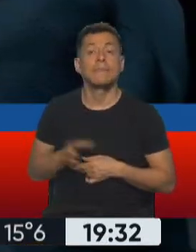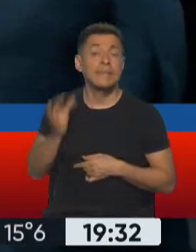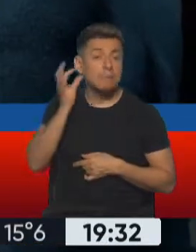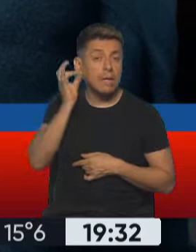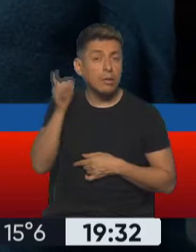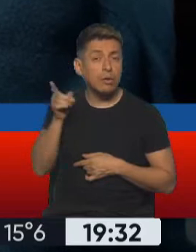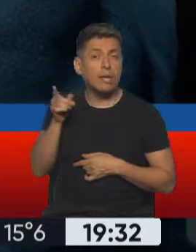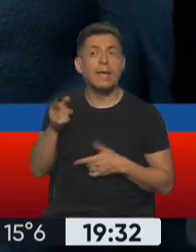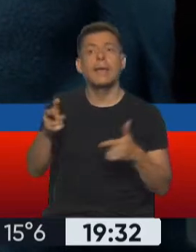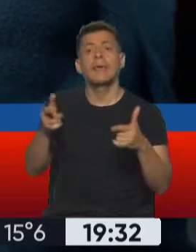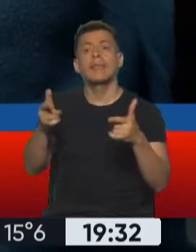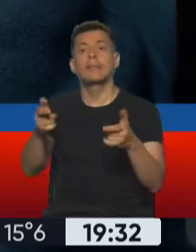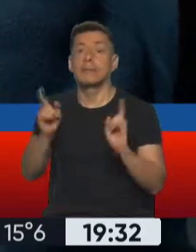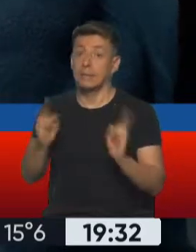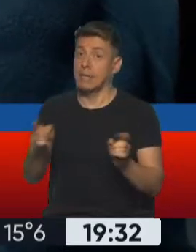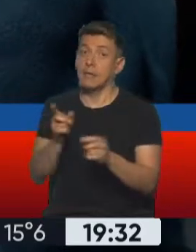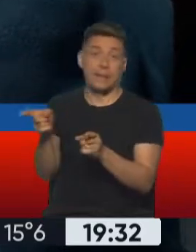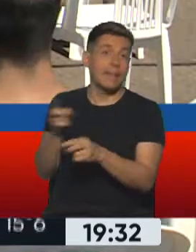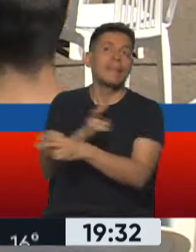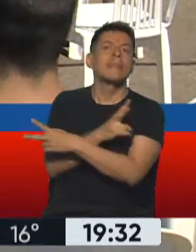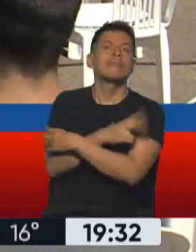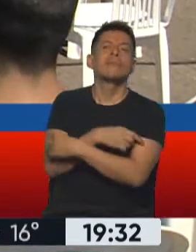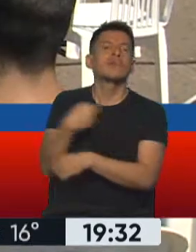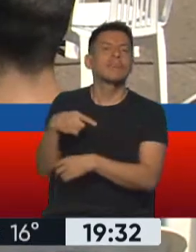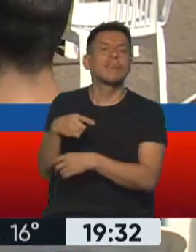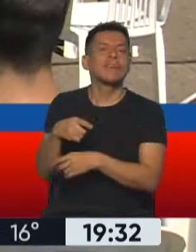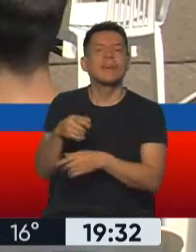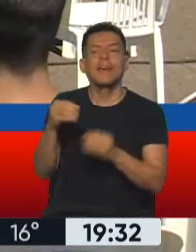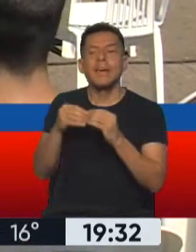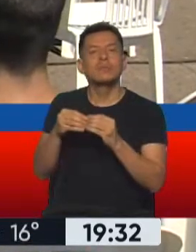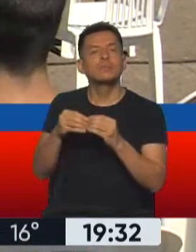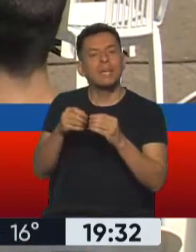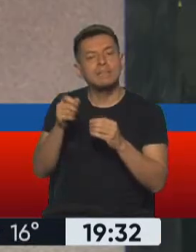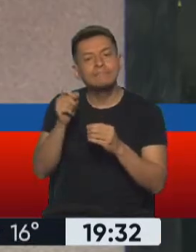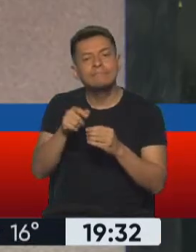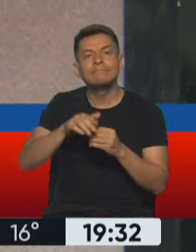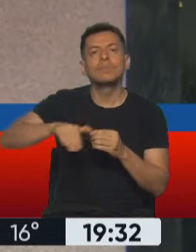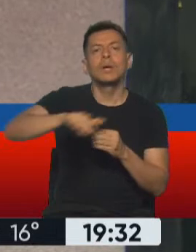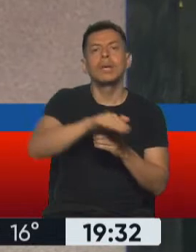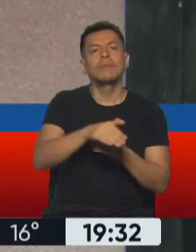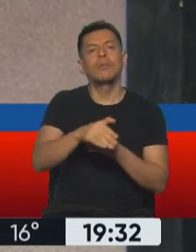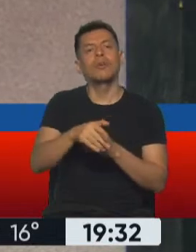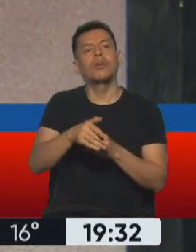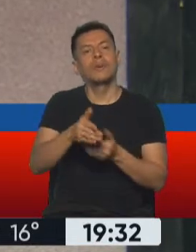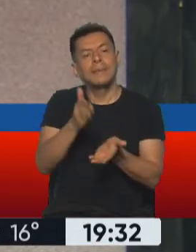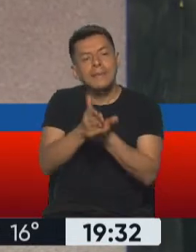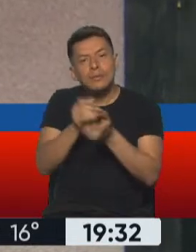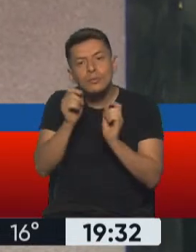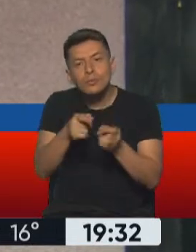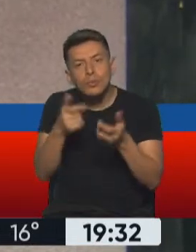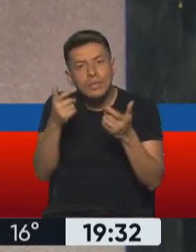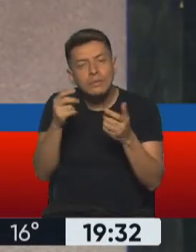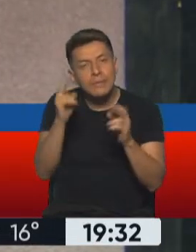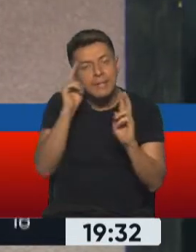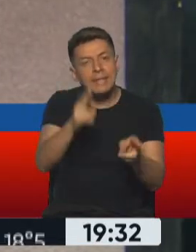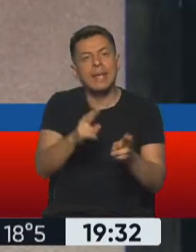de delantero, pero era defensor de las causas nobles, defensor de la lealtad, de la buena leche y de los